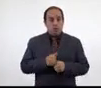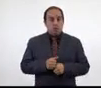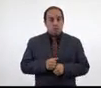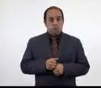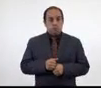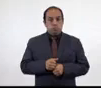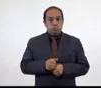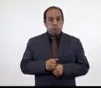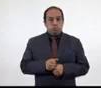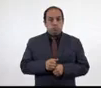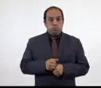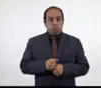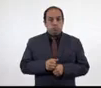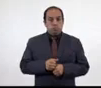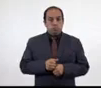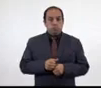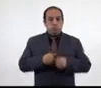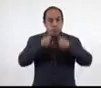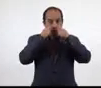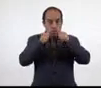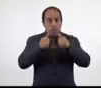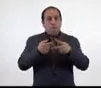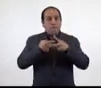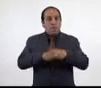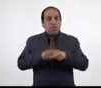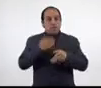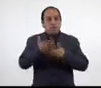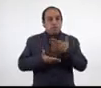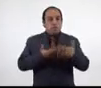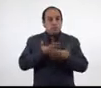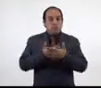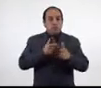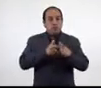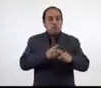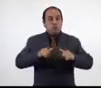para arrancar el servicio siguiendo